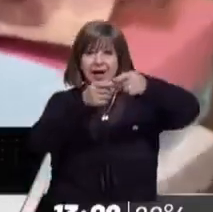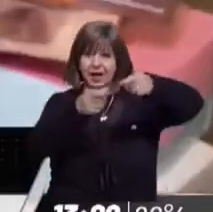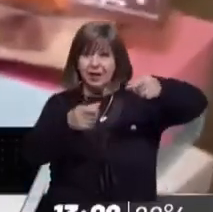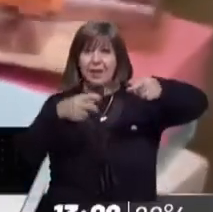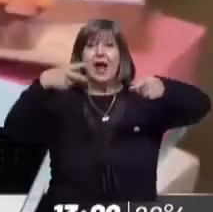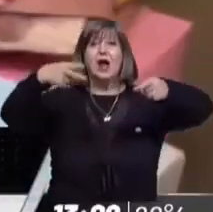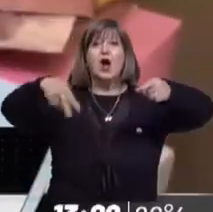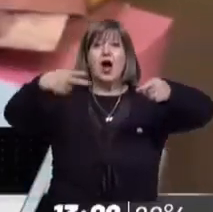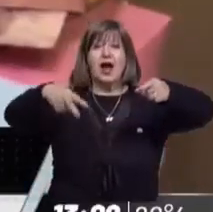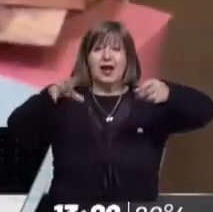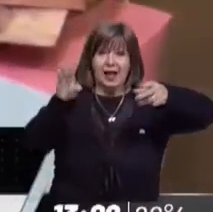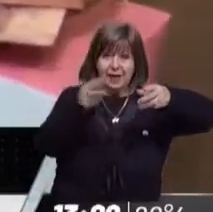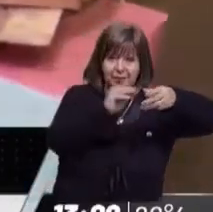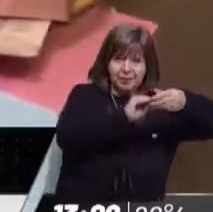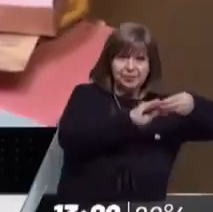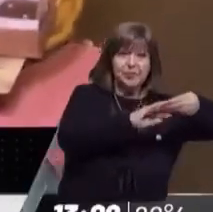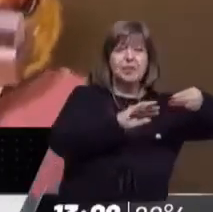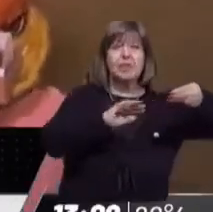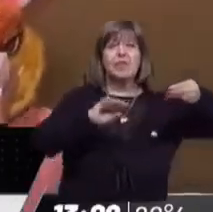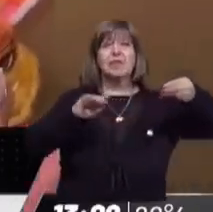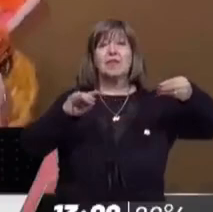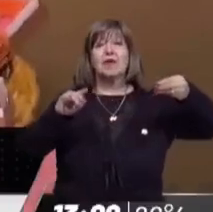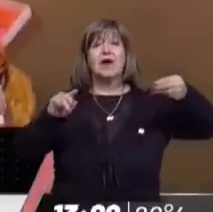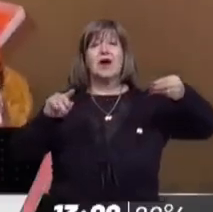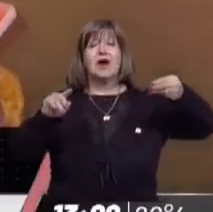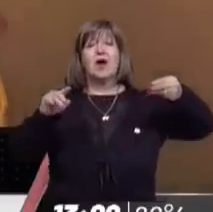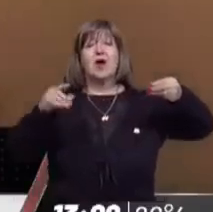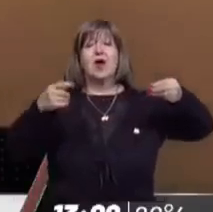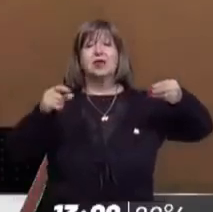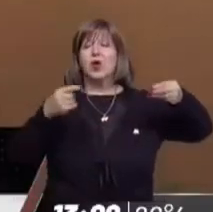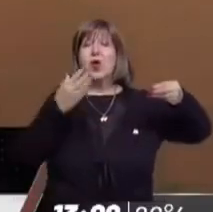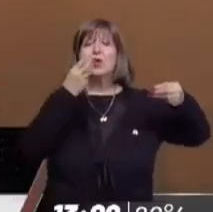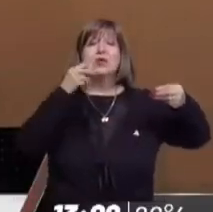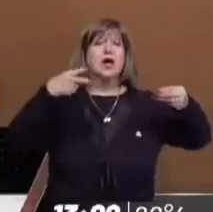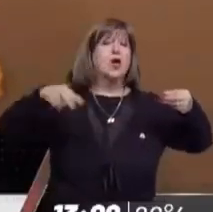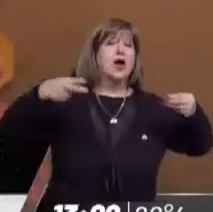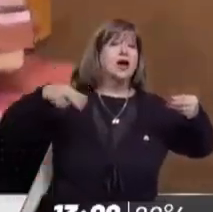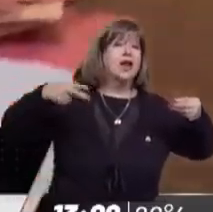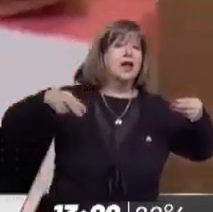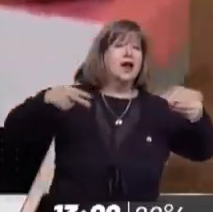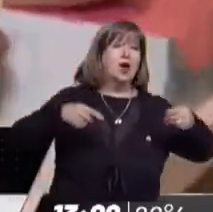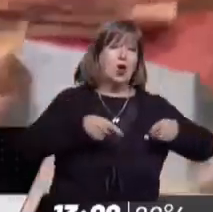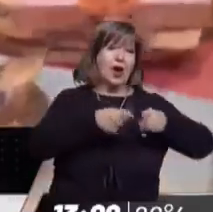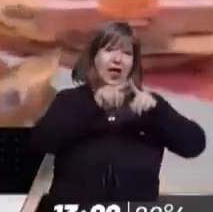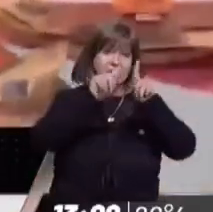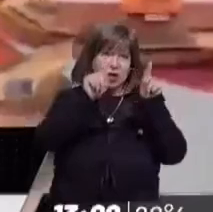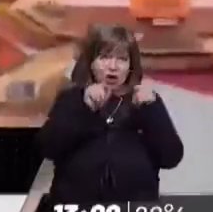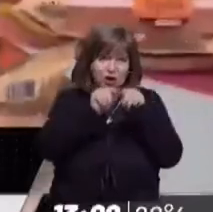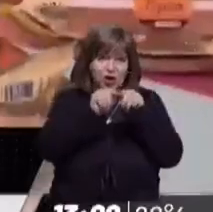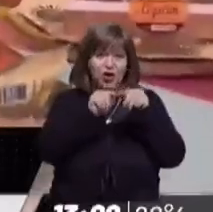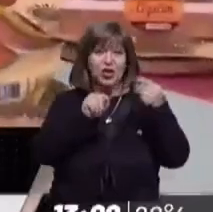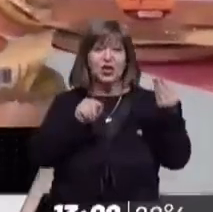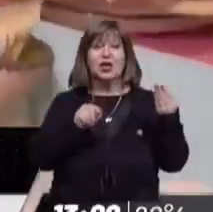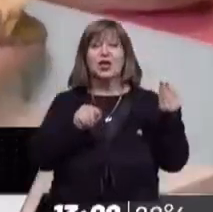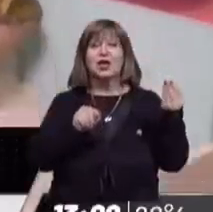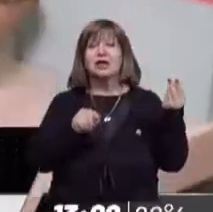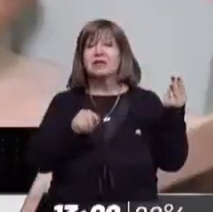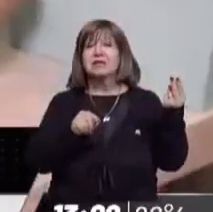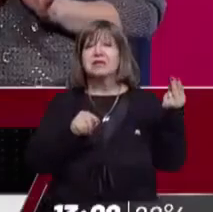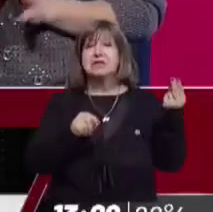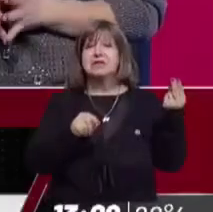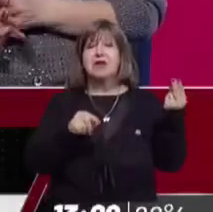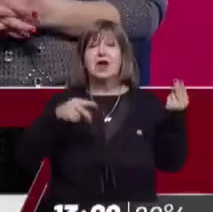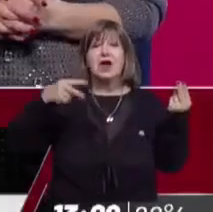este. Julián. Daditos, mirá. Dominó. ¿Cuál te gustaría? Corazoncitos. Sí. No,